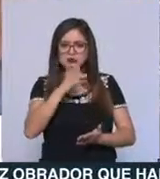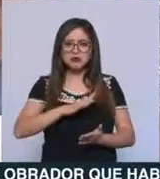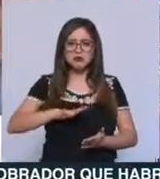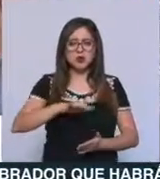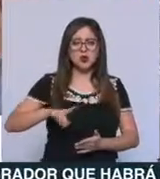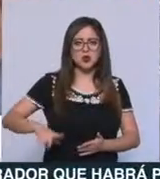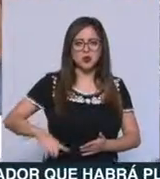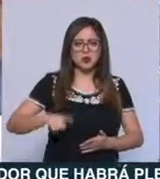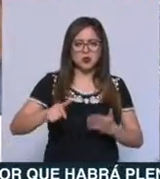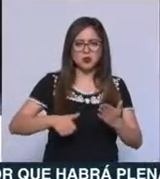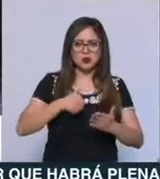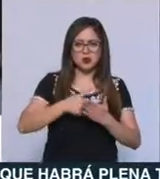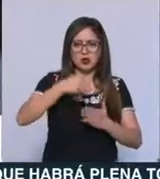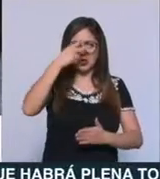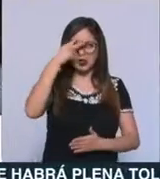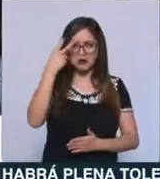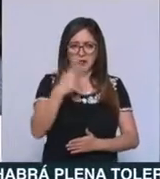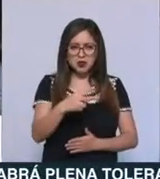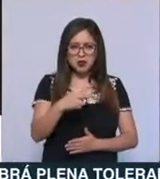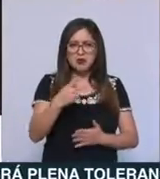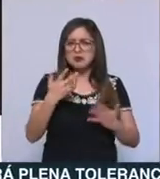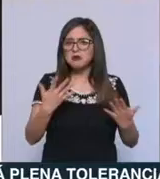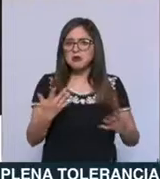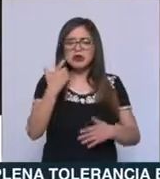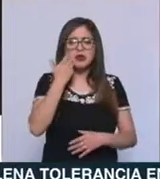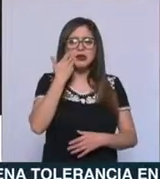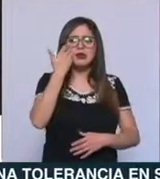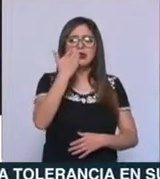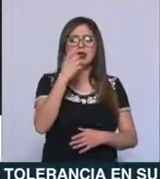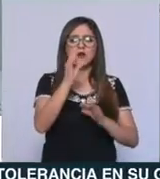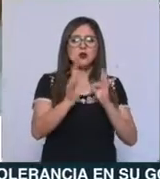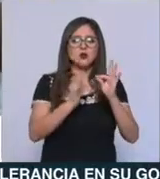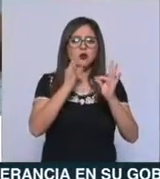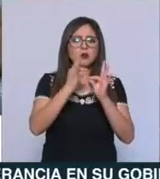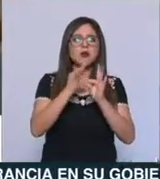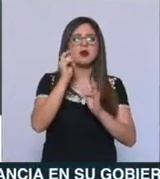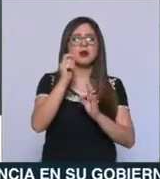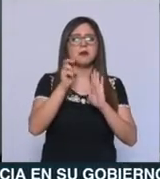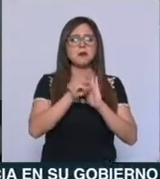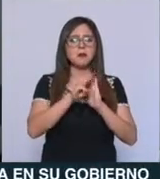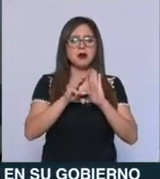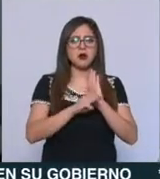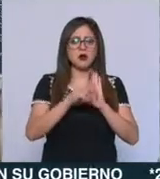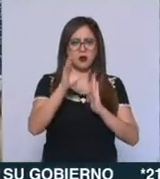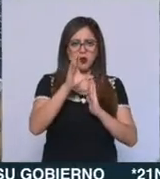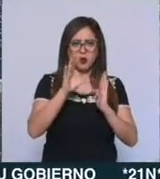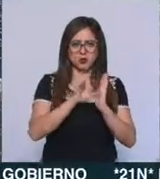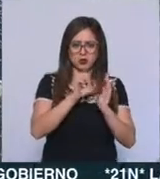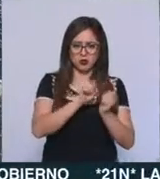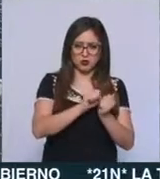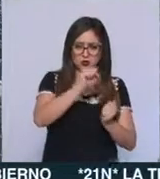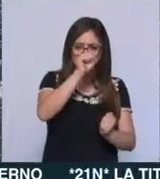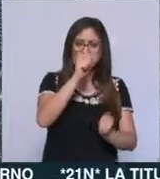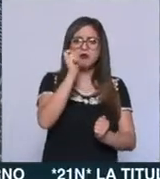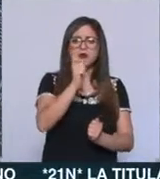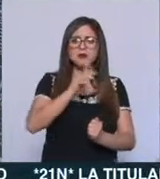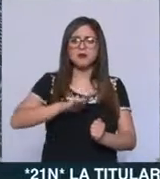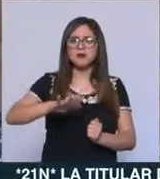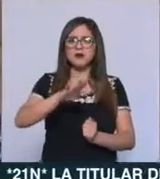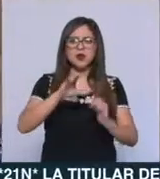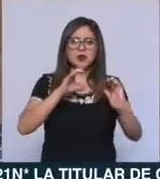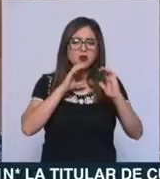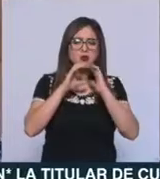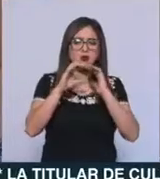gobierno de la Ciudad de México. Lo que se desea es cumplir con un mandato constitucional, es decir, que el eje rector de la